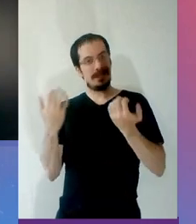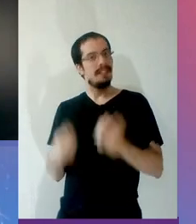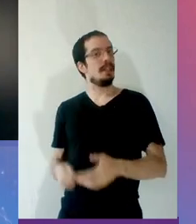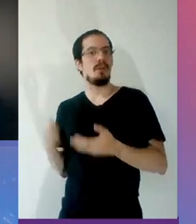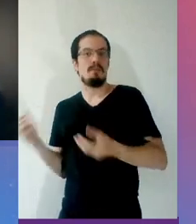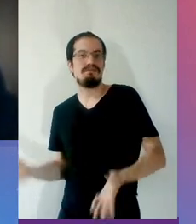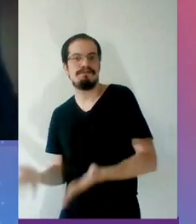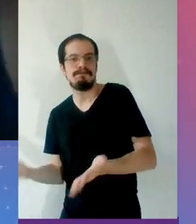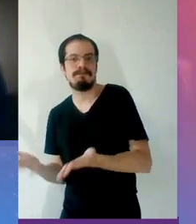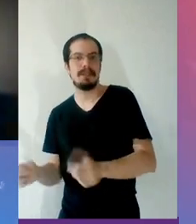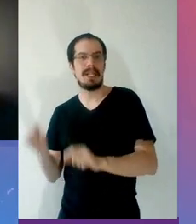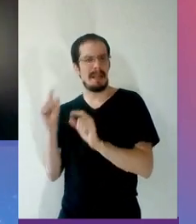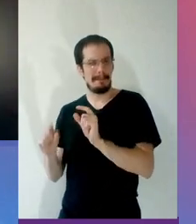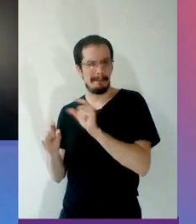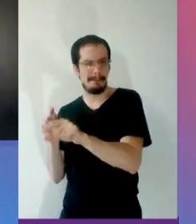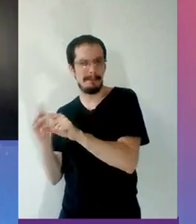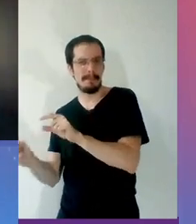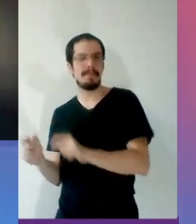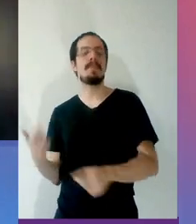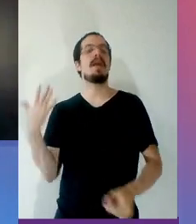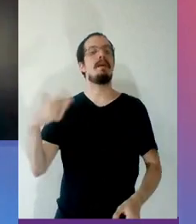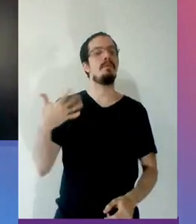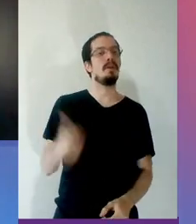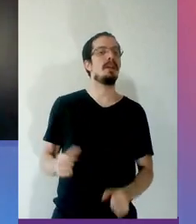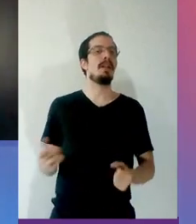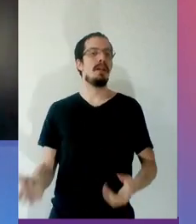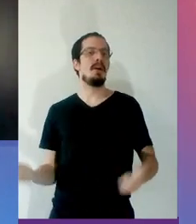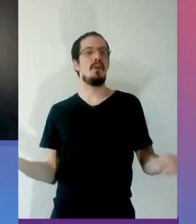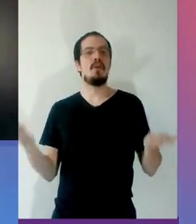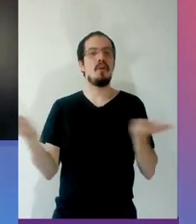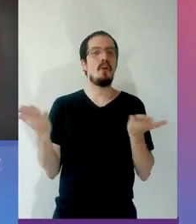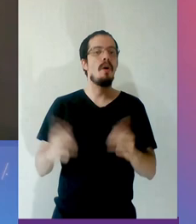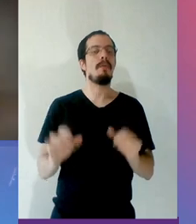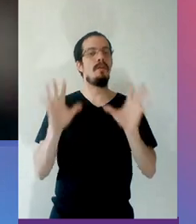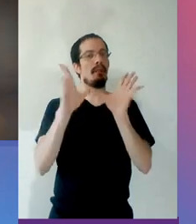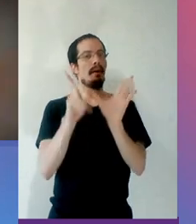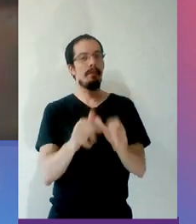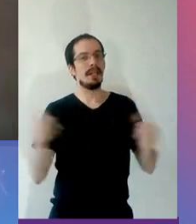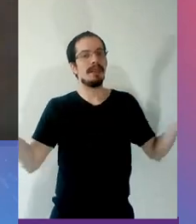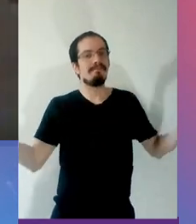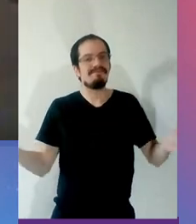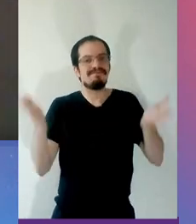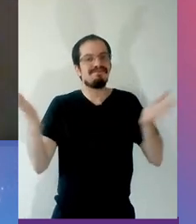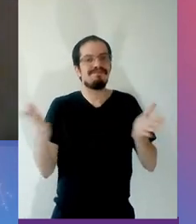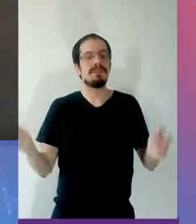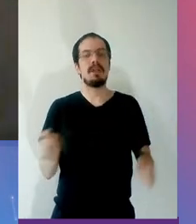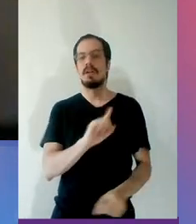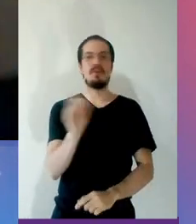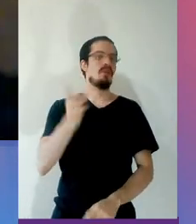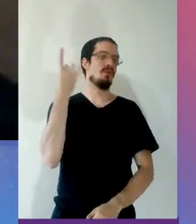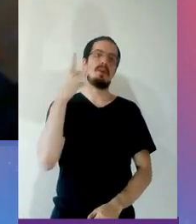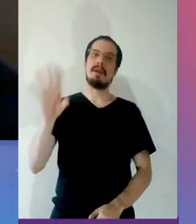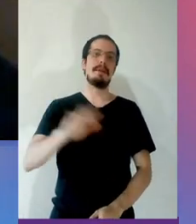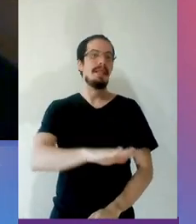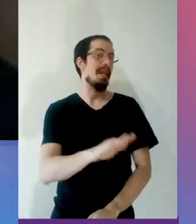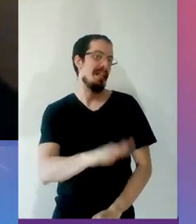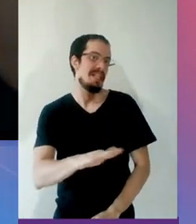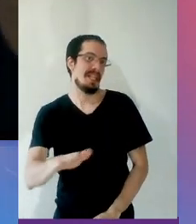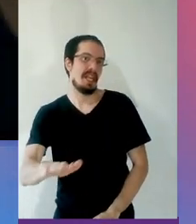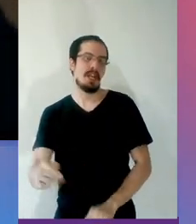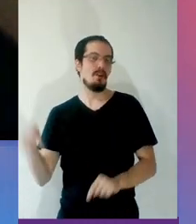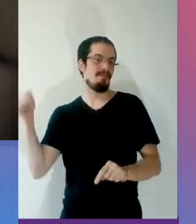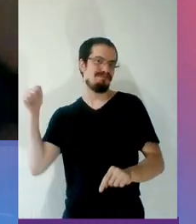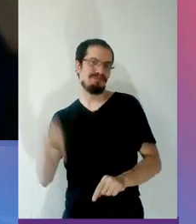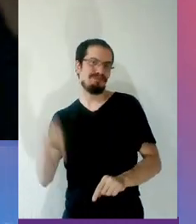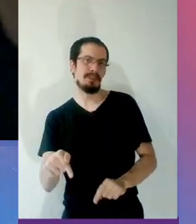el empoderar a la familia, o sea, el entender que no es el paciente, no es el niño como el objetivo único, sino que es a través